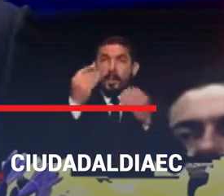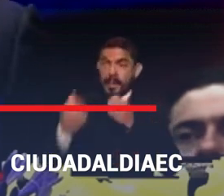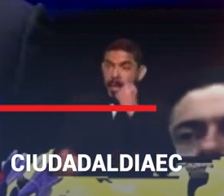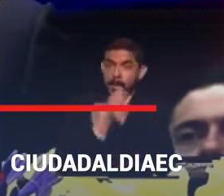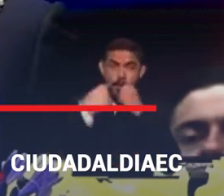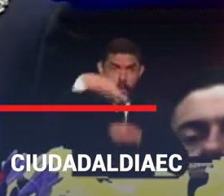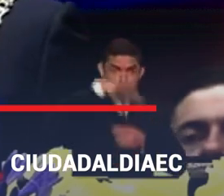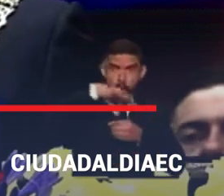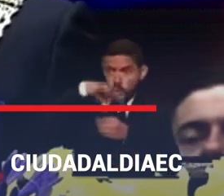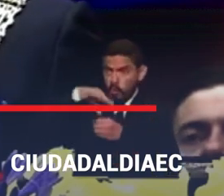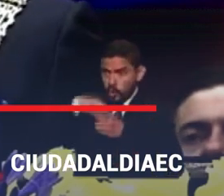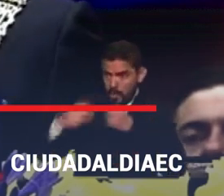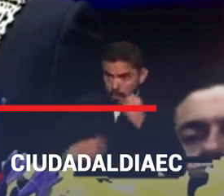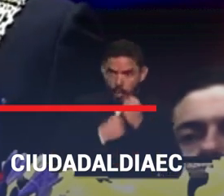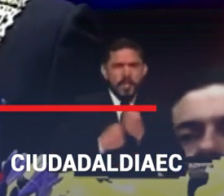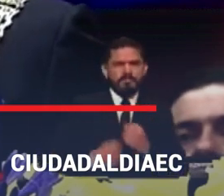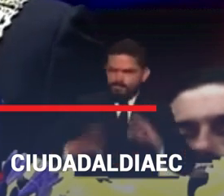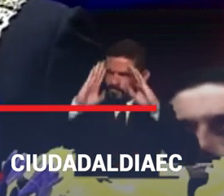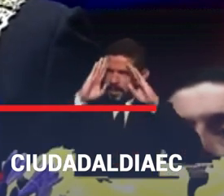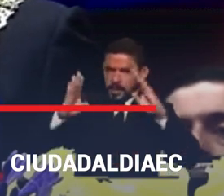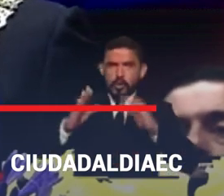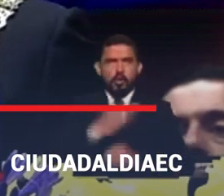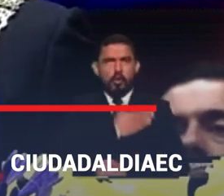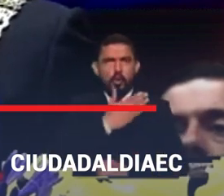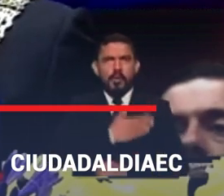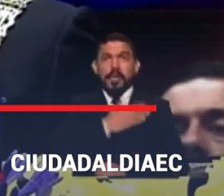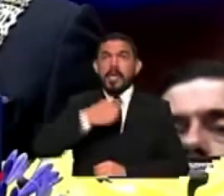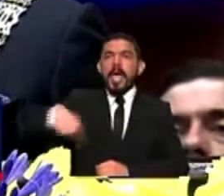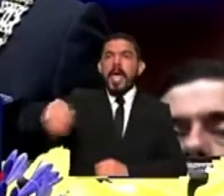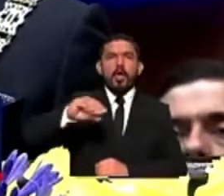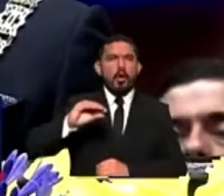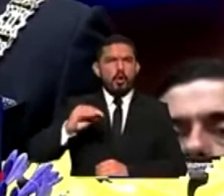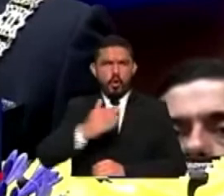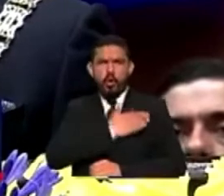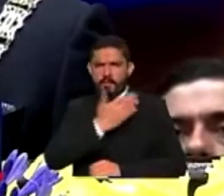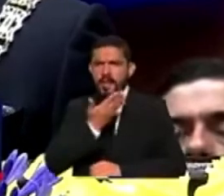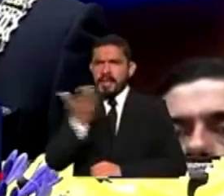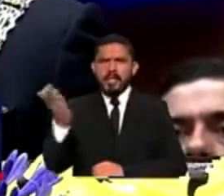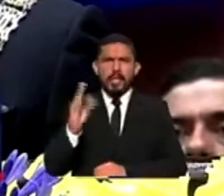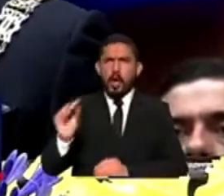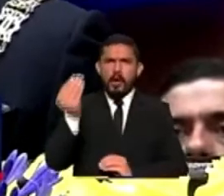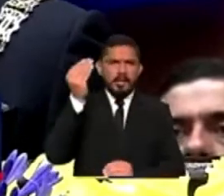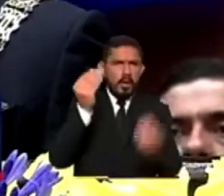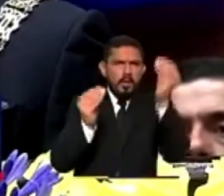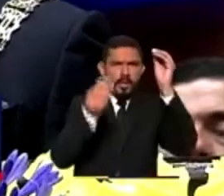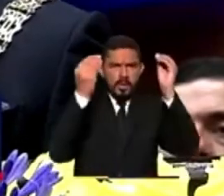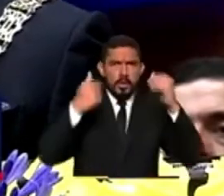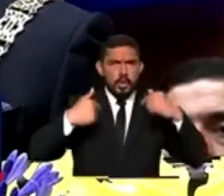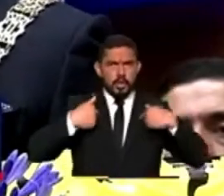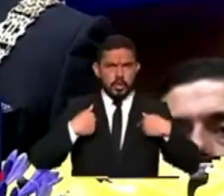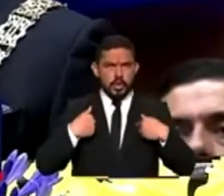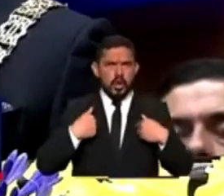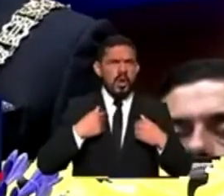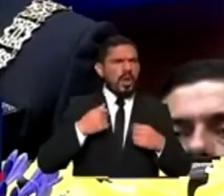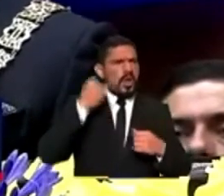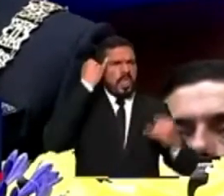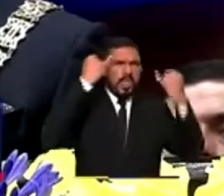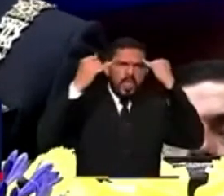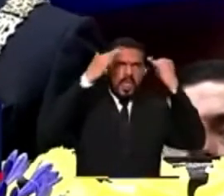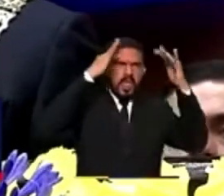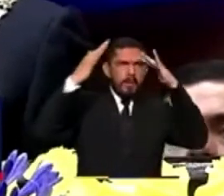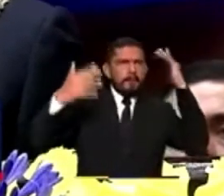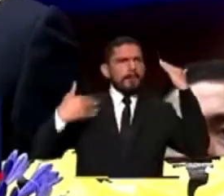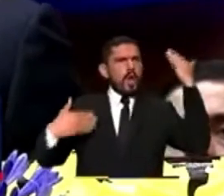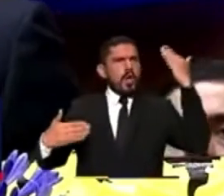su esperanza en mí. Creo en la fuerza de la juventud y a muchos les costará encasillarme en viejos paradigmas